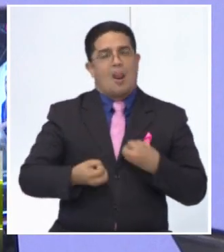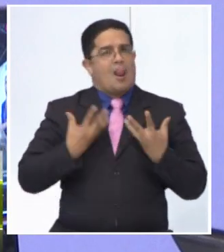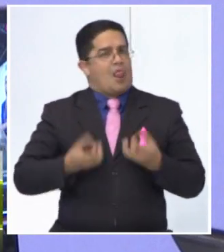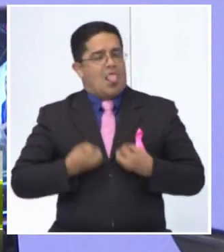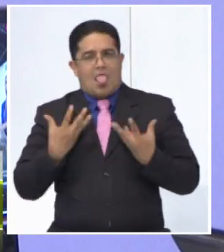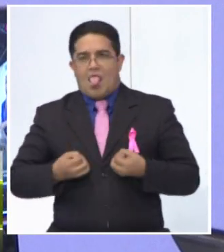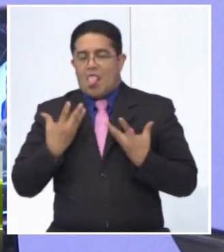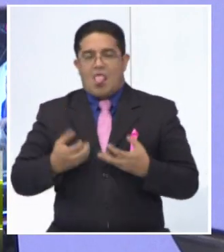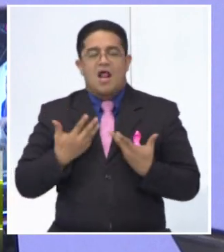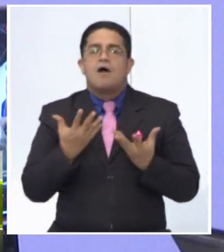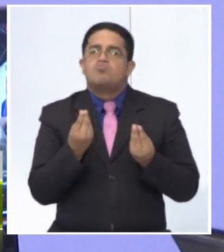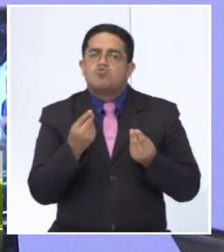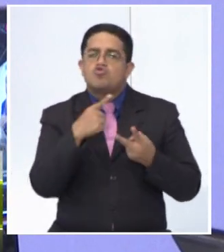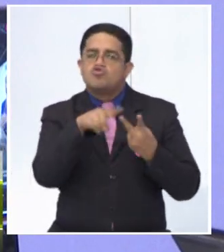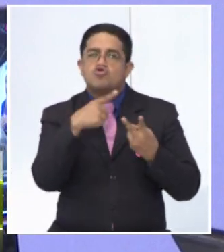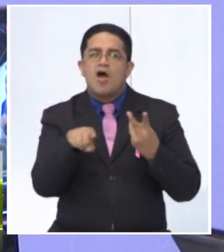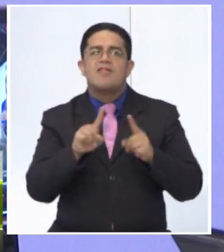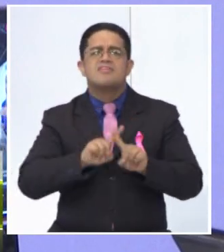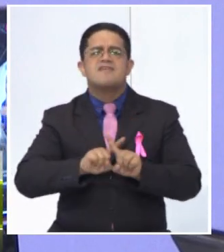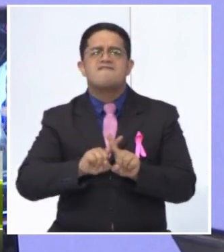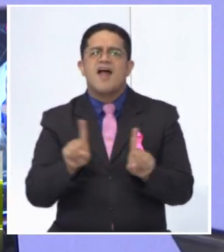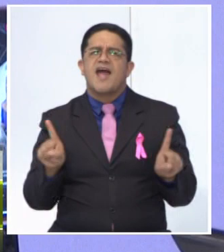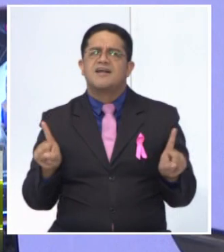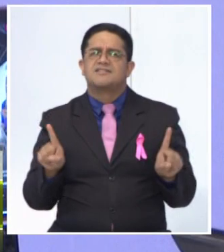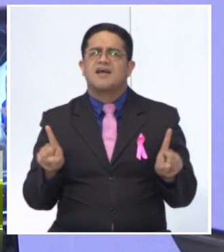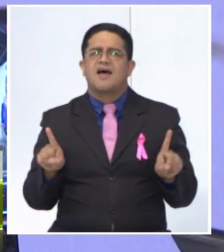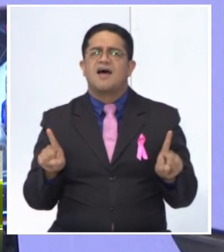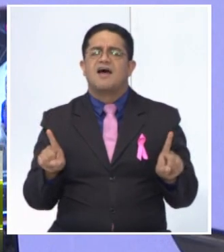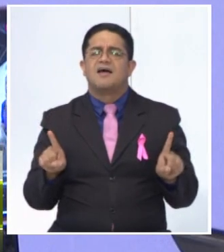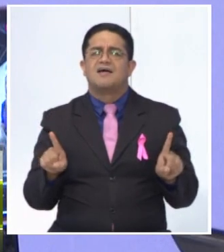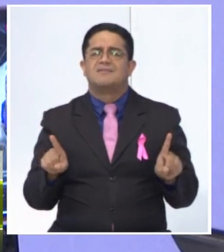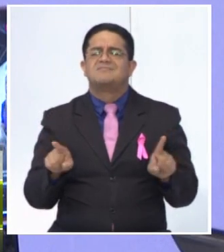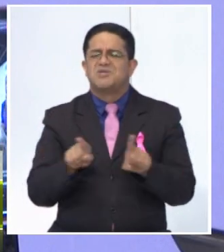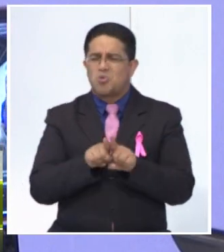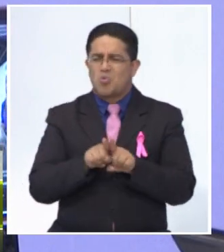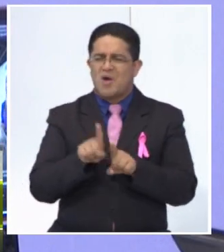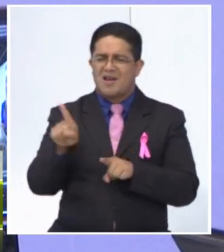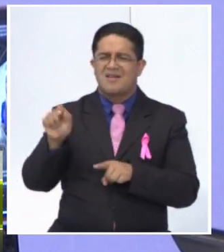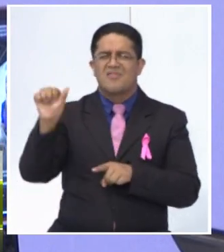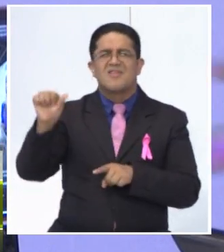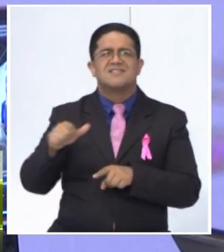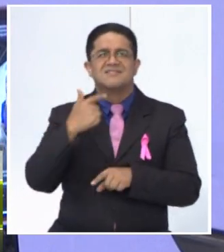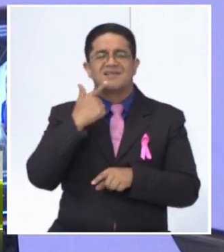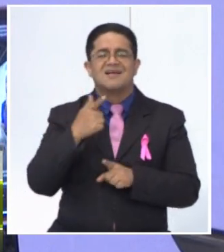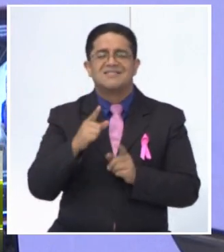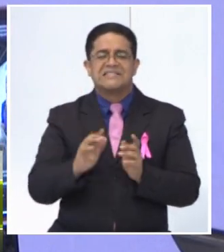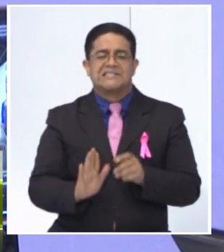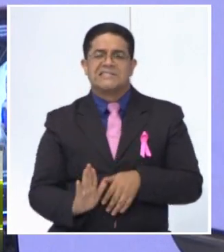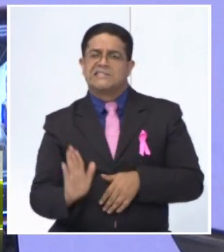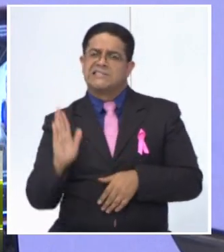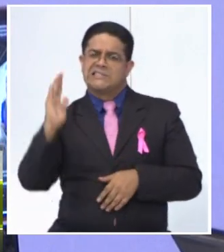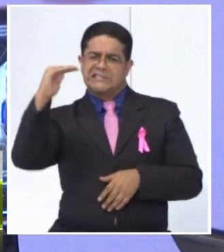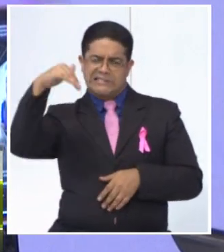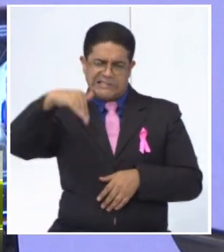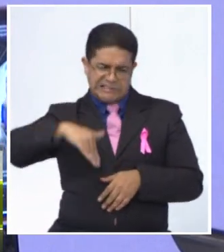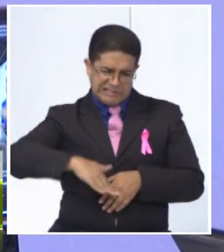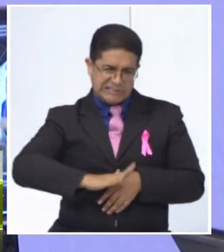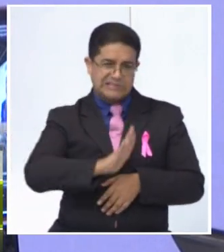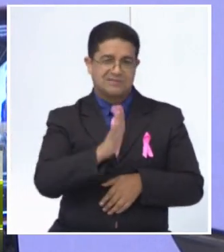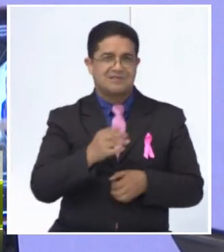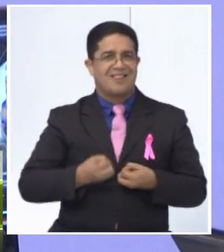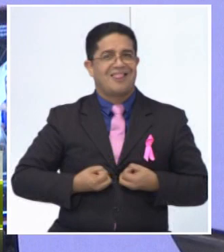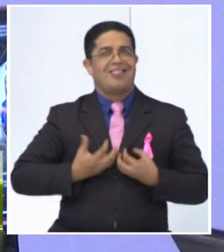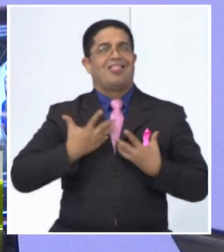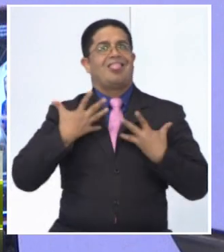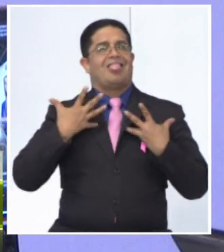las emociones son como, ustedes comentaron al principio, como una montaña rusa de emociones. Hay momentos en que